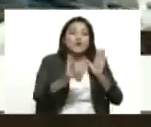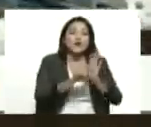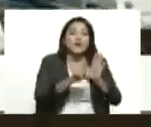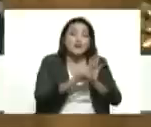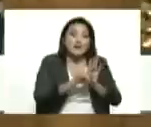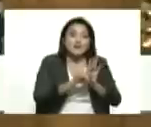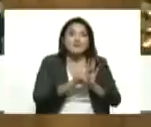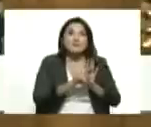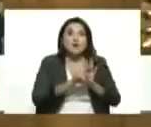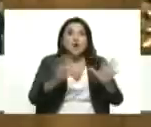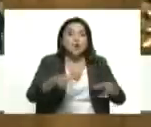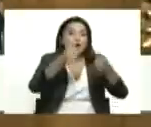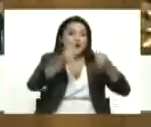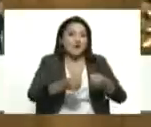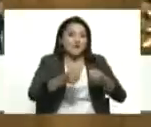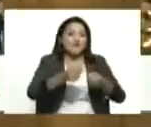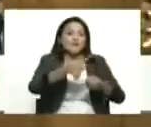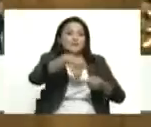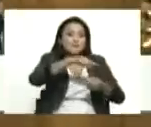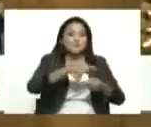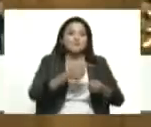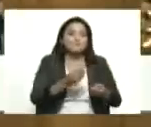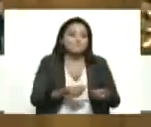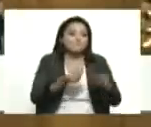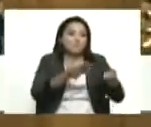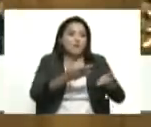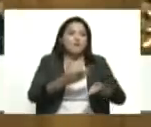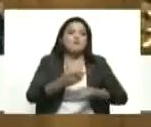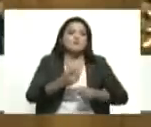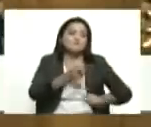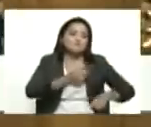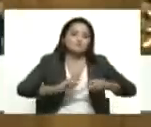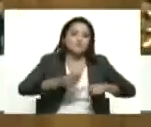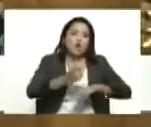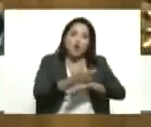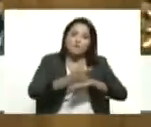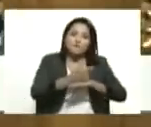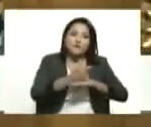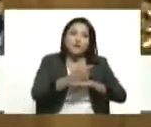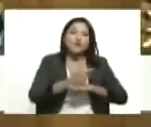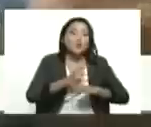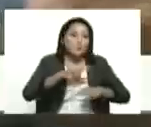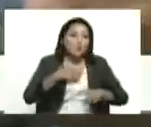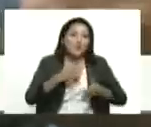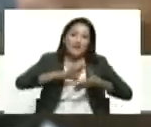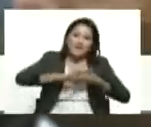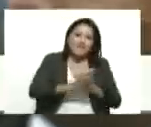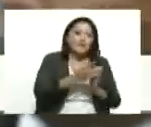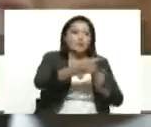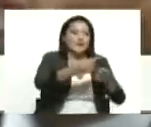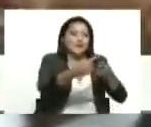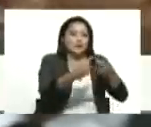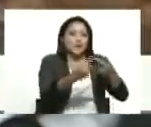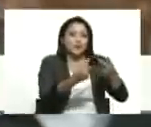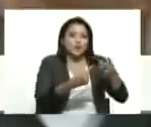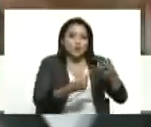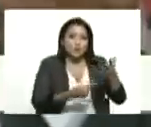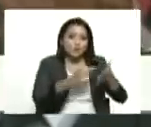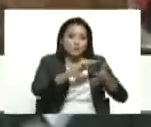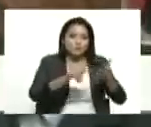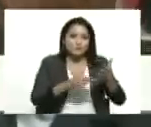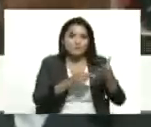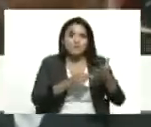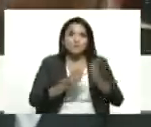dominio busca fortalecer las capacidades del Estado para combatir con eficiencia estas prácticas delictivas, incorporando al